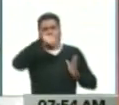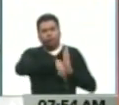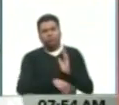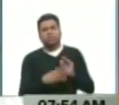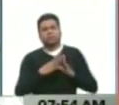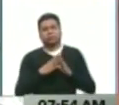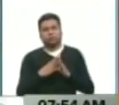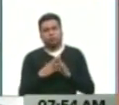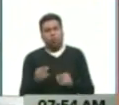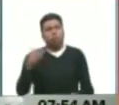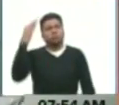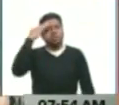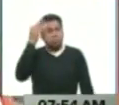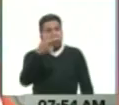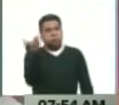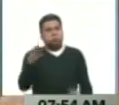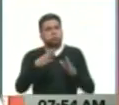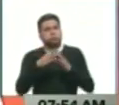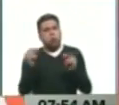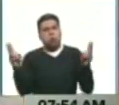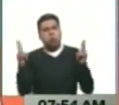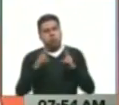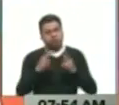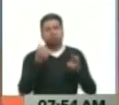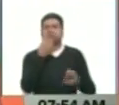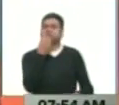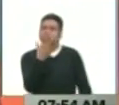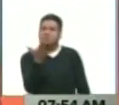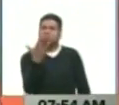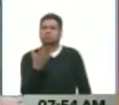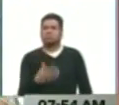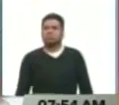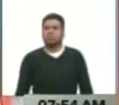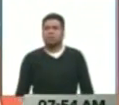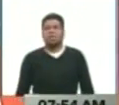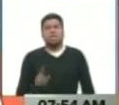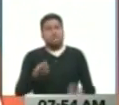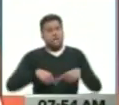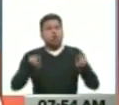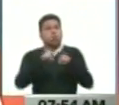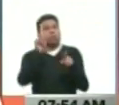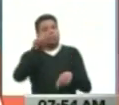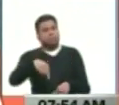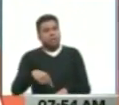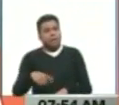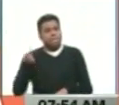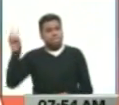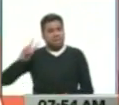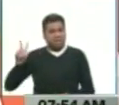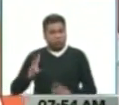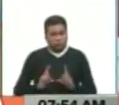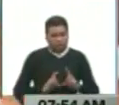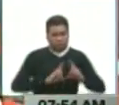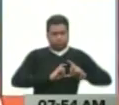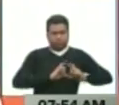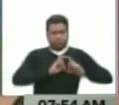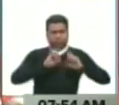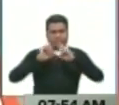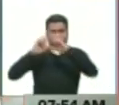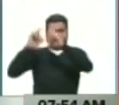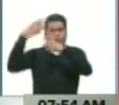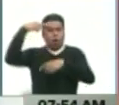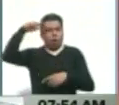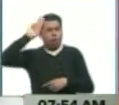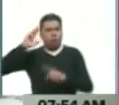estos saberes y estos conocimientos. Al mismo tiempo, Venezuela le incorpora a Cuba la posibilidad de toda la diversidad y el